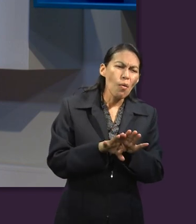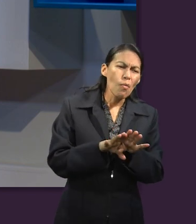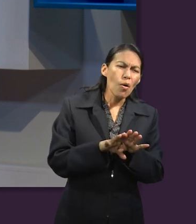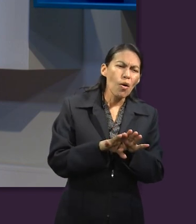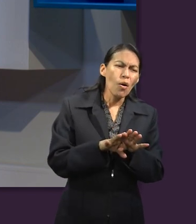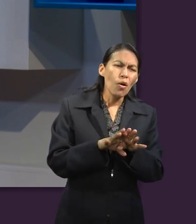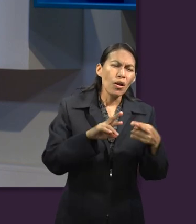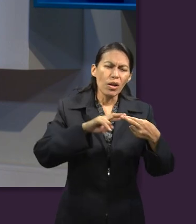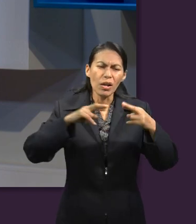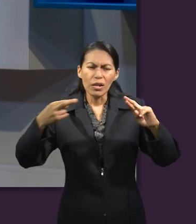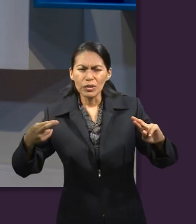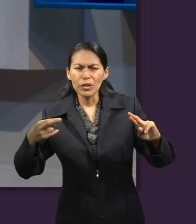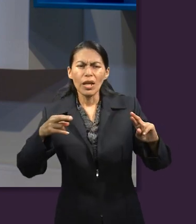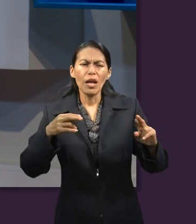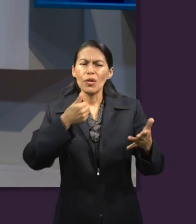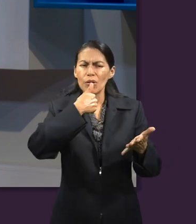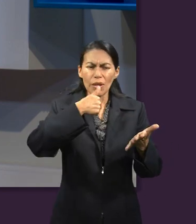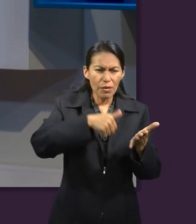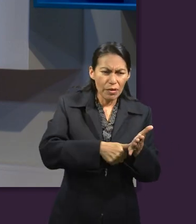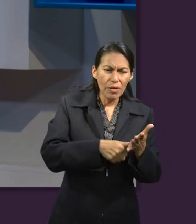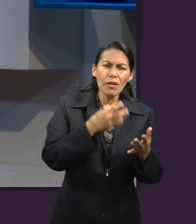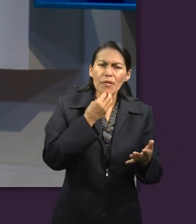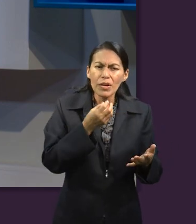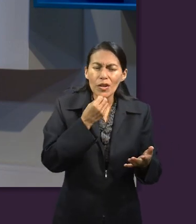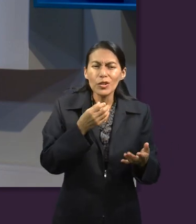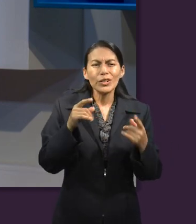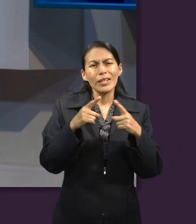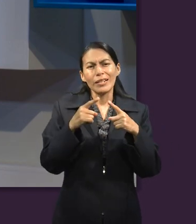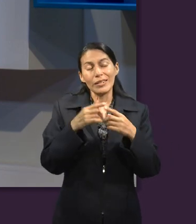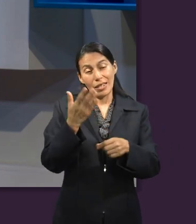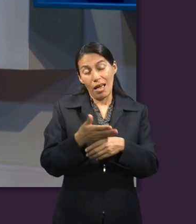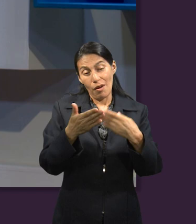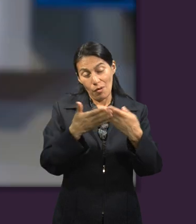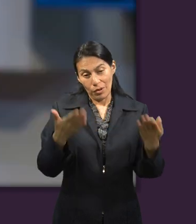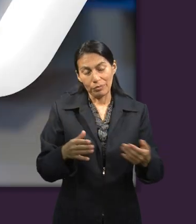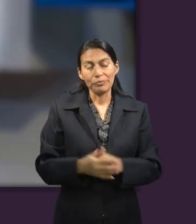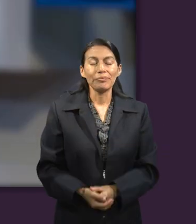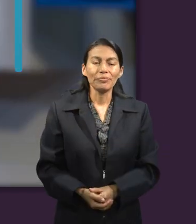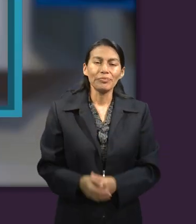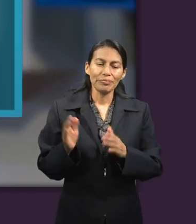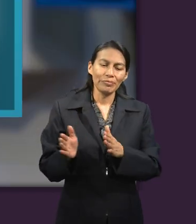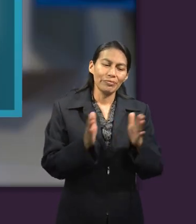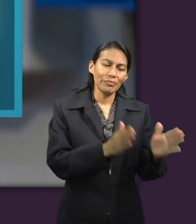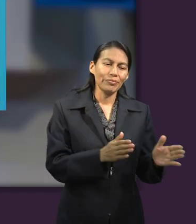relación con la carta a los hebreos y con la iglesia del hoy